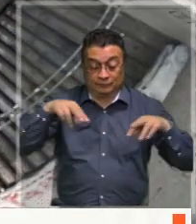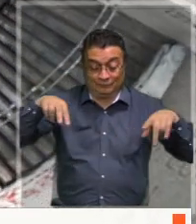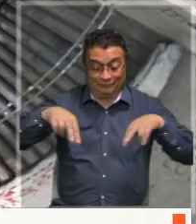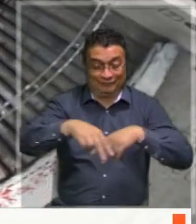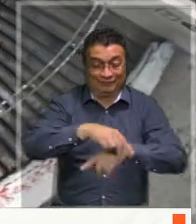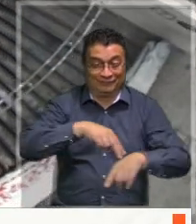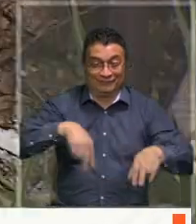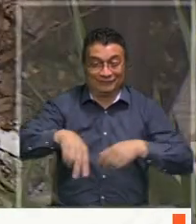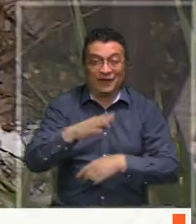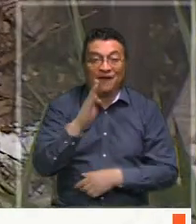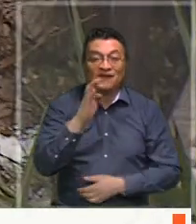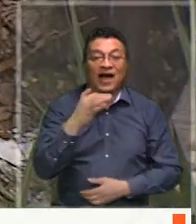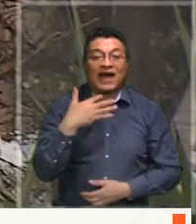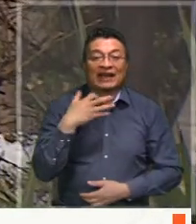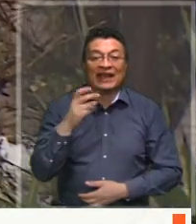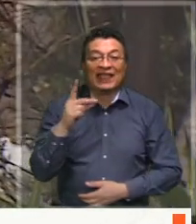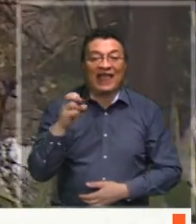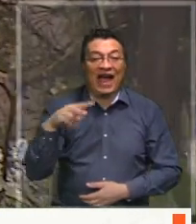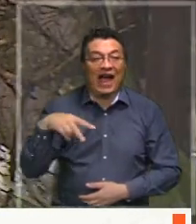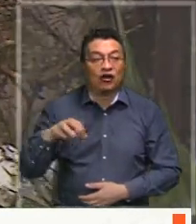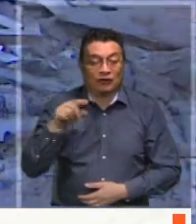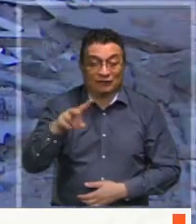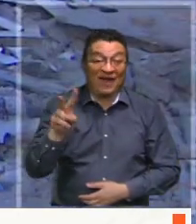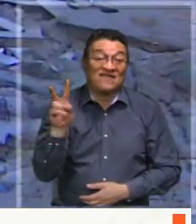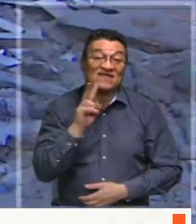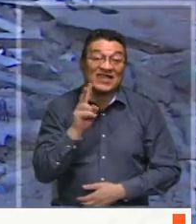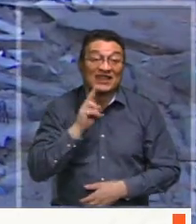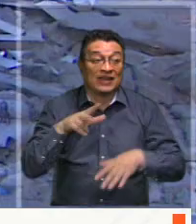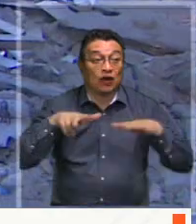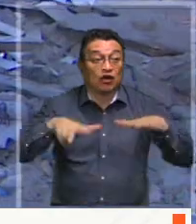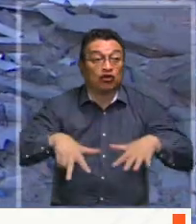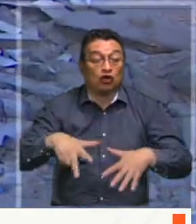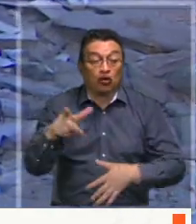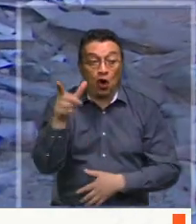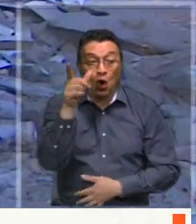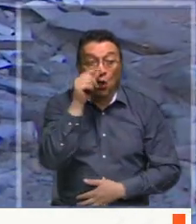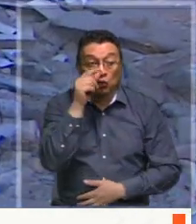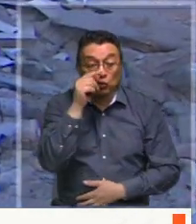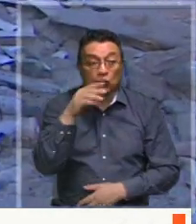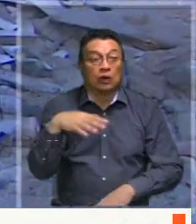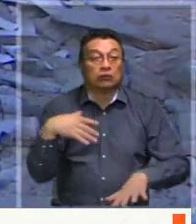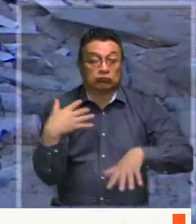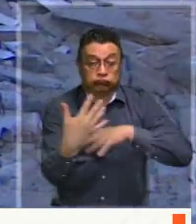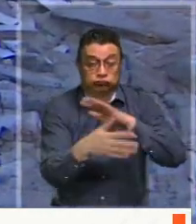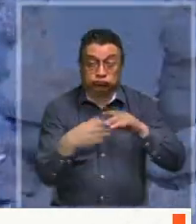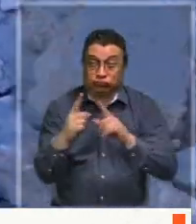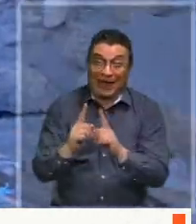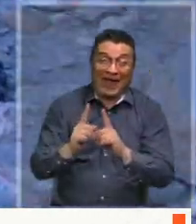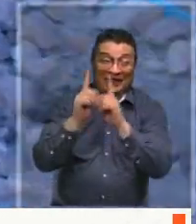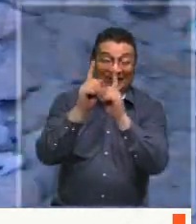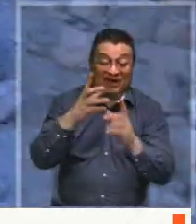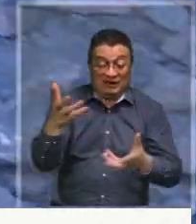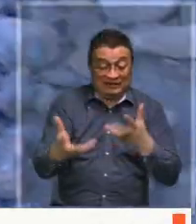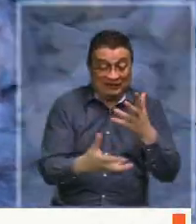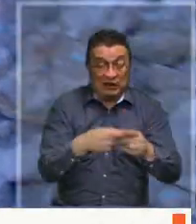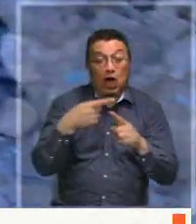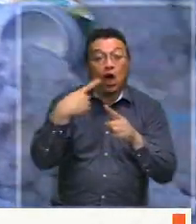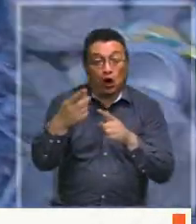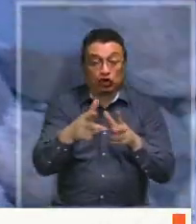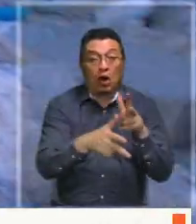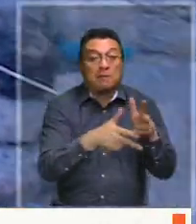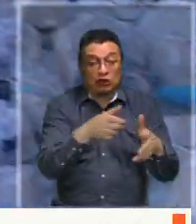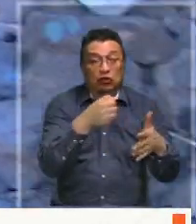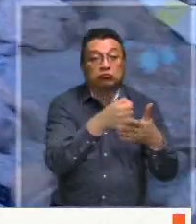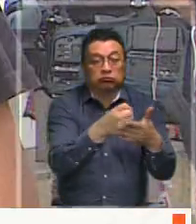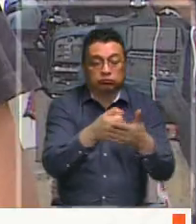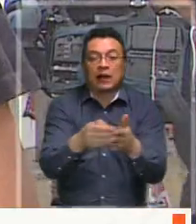principal a la estación Baquedano, que ese viernes 18 de octubre, ante incidentes en superficie y a la quema de otras estaciones, se